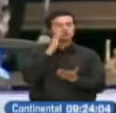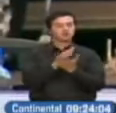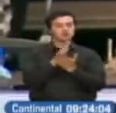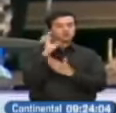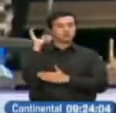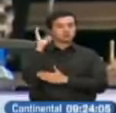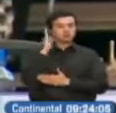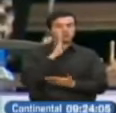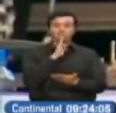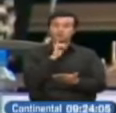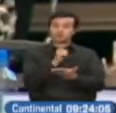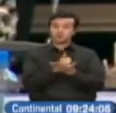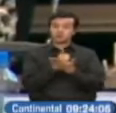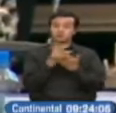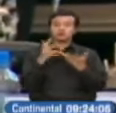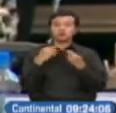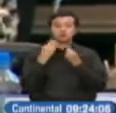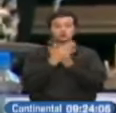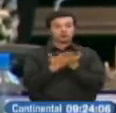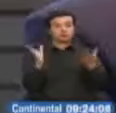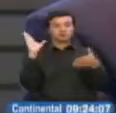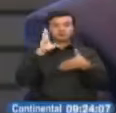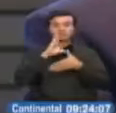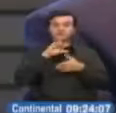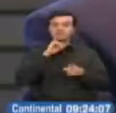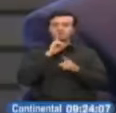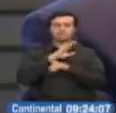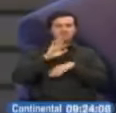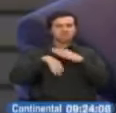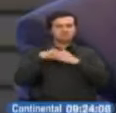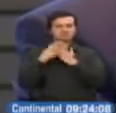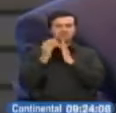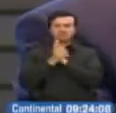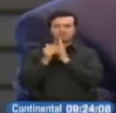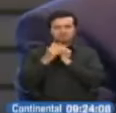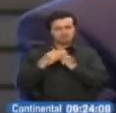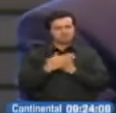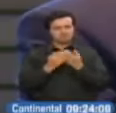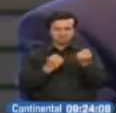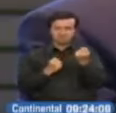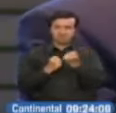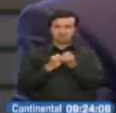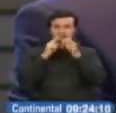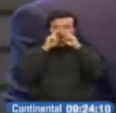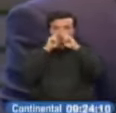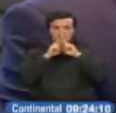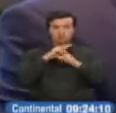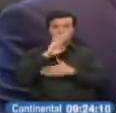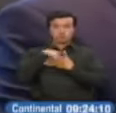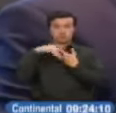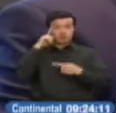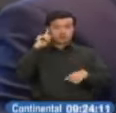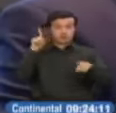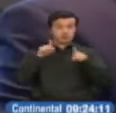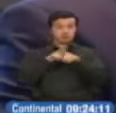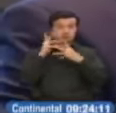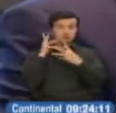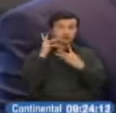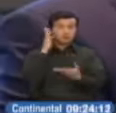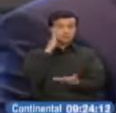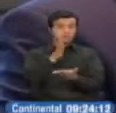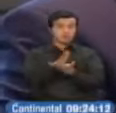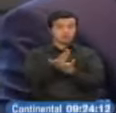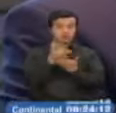Colombia. Y entregamos una CELAC con toda la capacidad de apoyar la verificación del acuerdo de cese al fuego